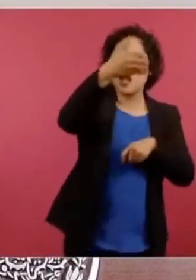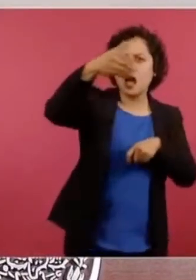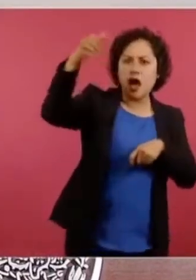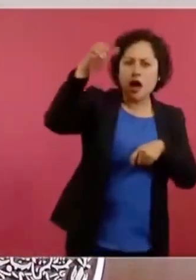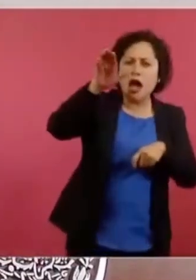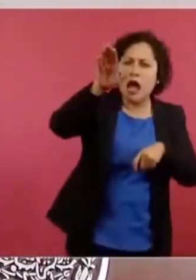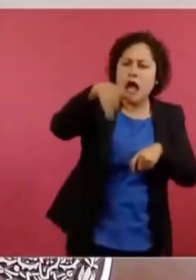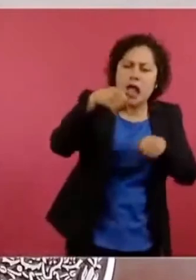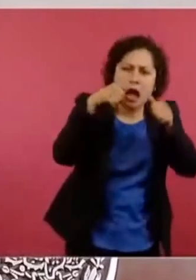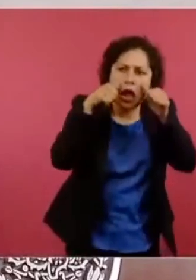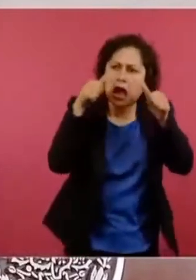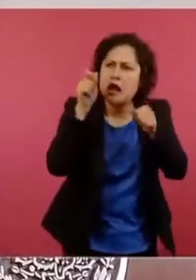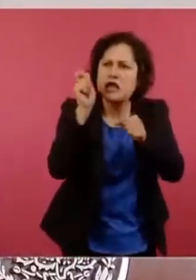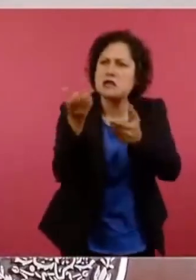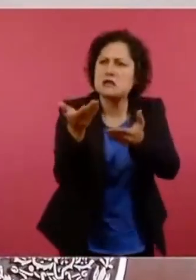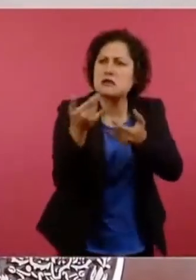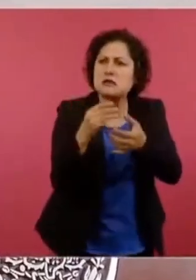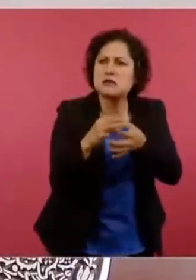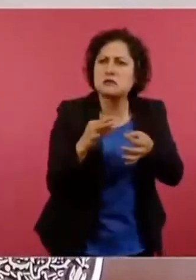la lucha por la tierra,